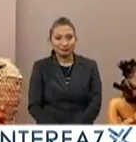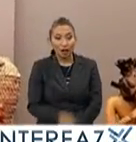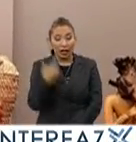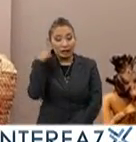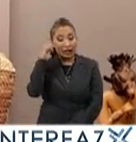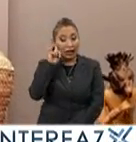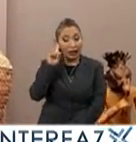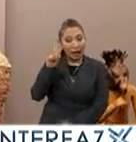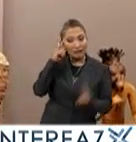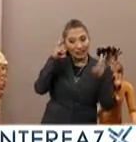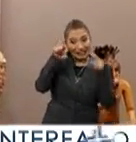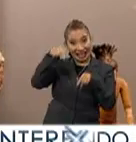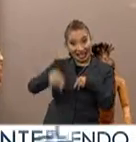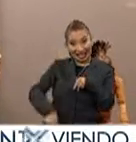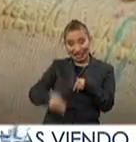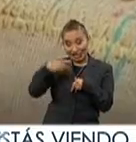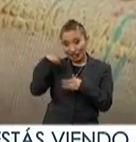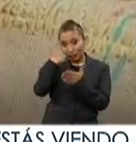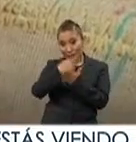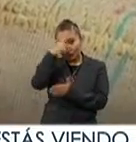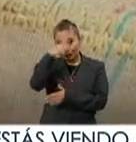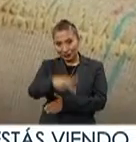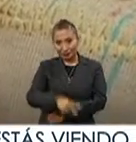Una reina visita la Ciudad de México.